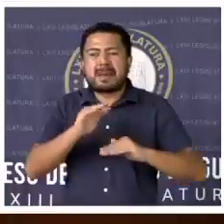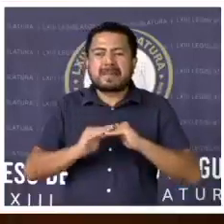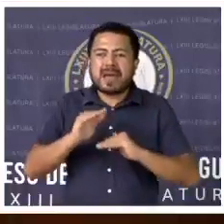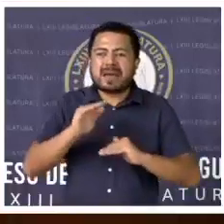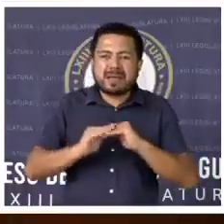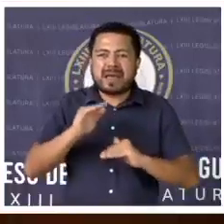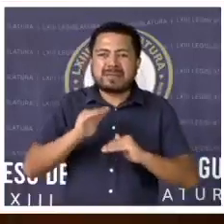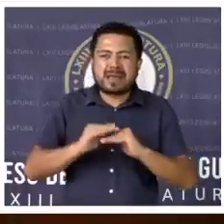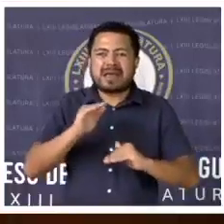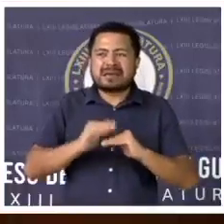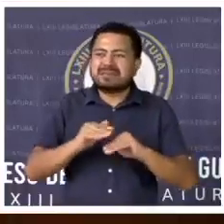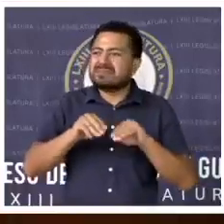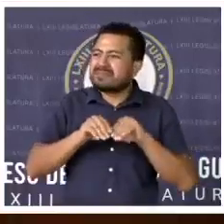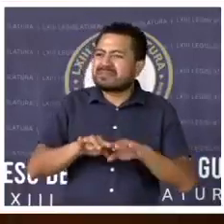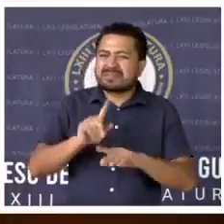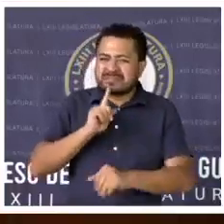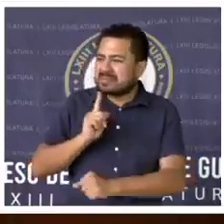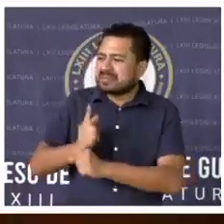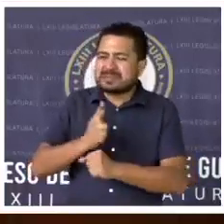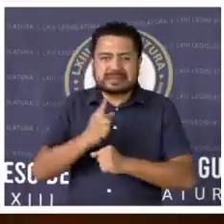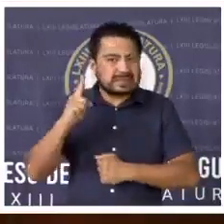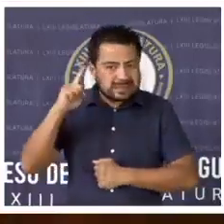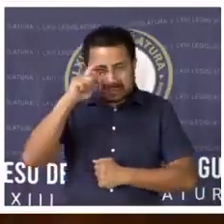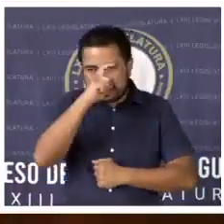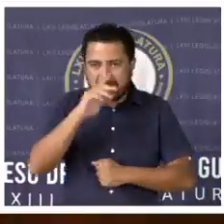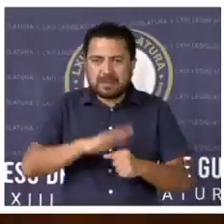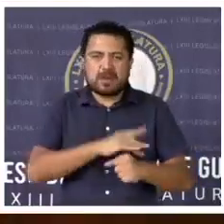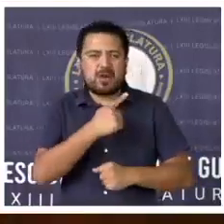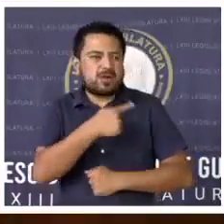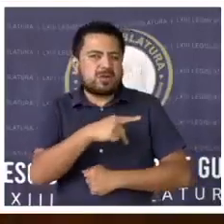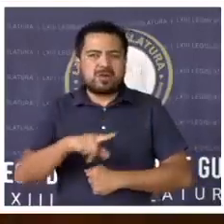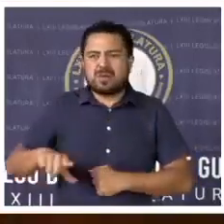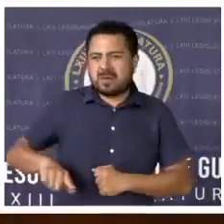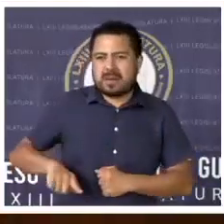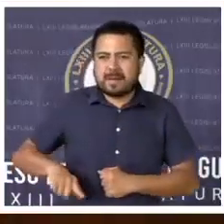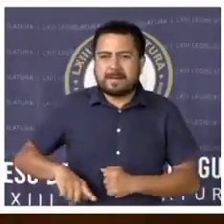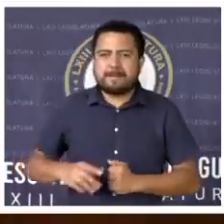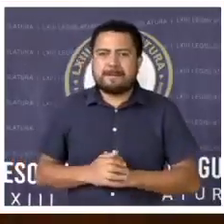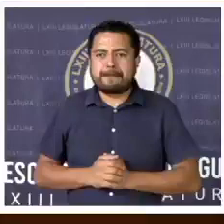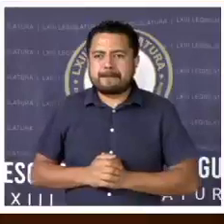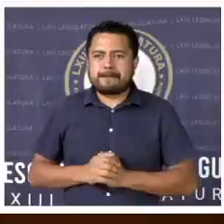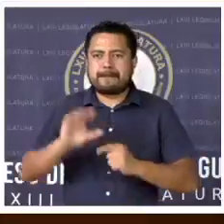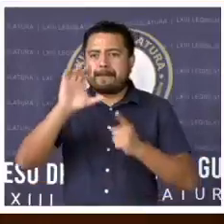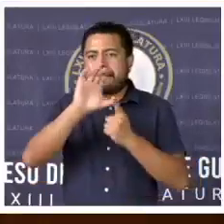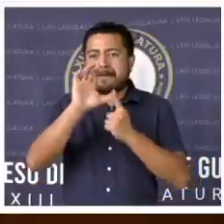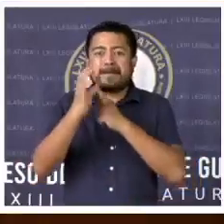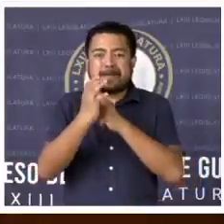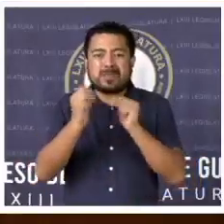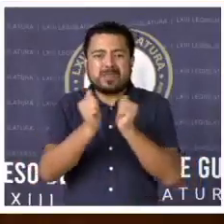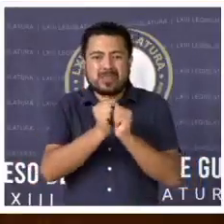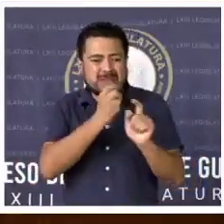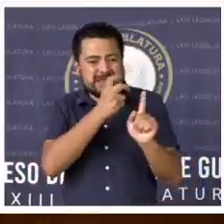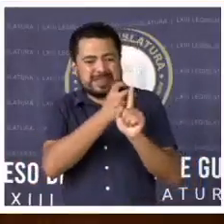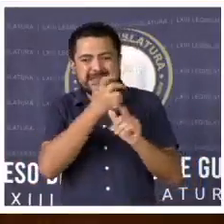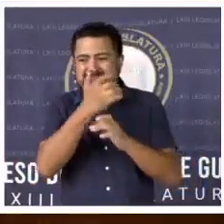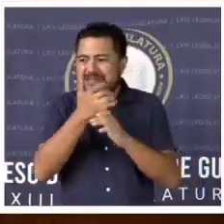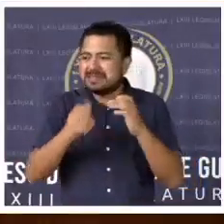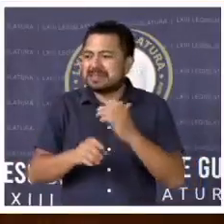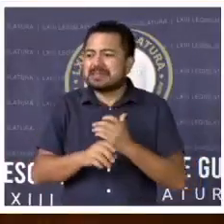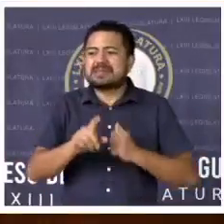es más deliberada y desafiante por parte de la autoridad la comisión ante estos hechos